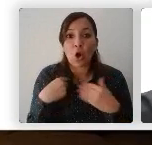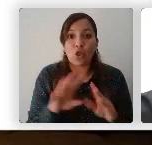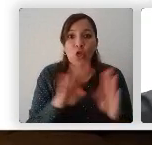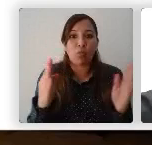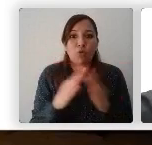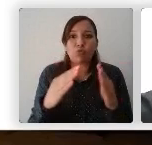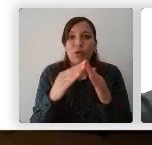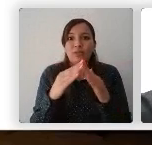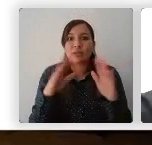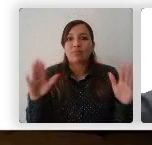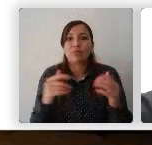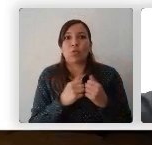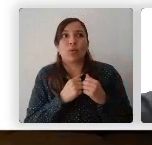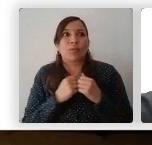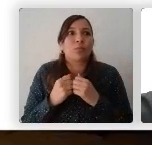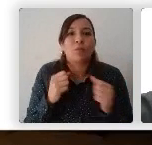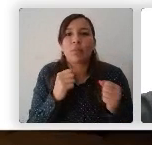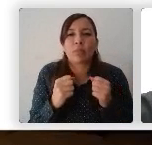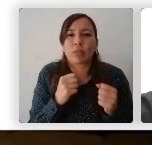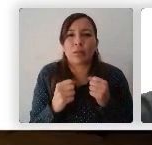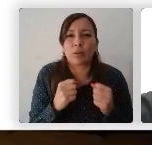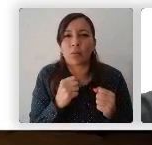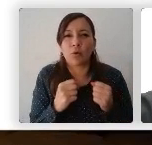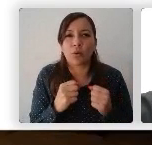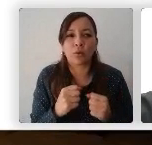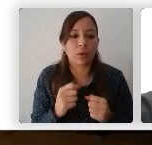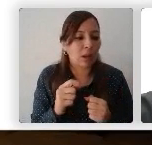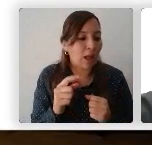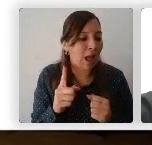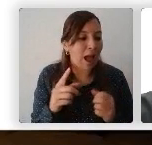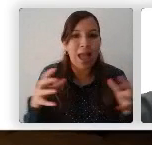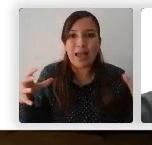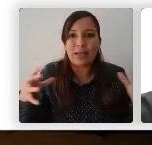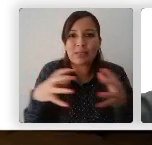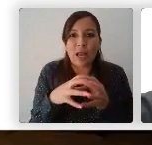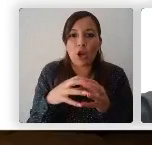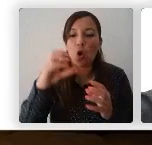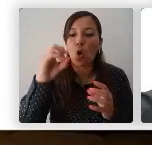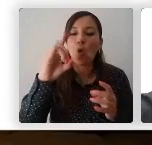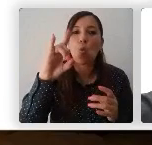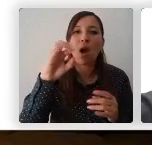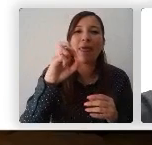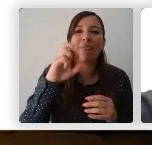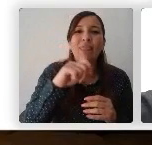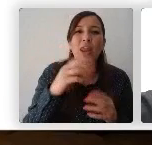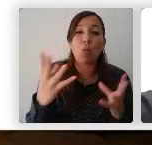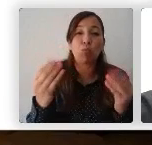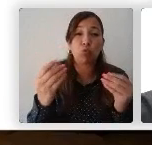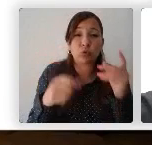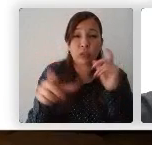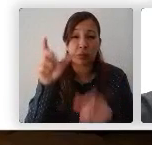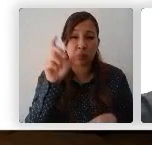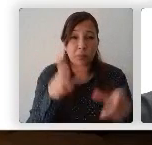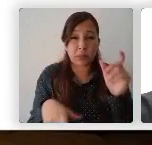nos llevó a cuidarnos, nos llevó a una cuarentena que pues muchos de nosotros que hemos